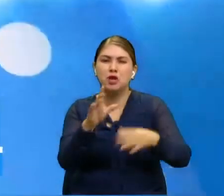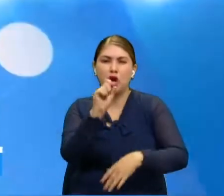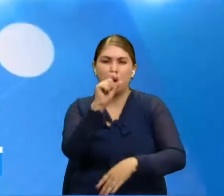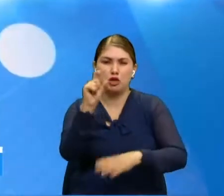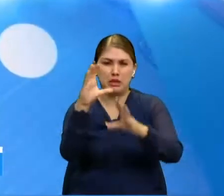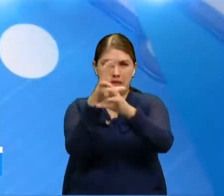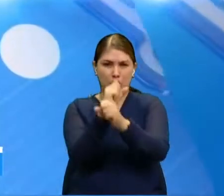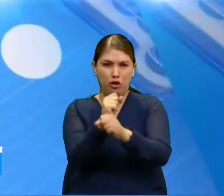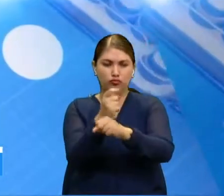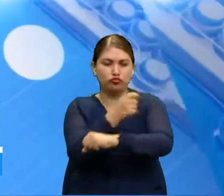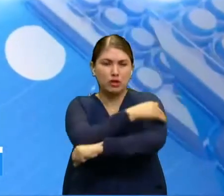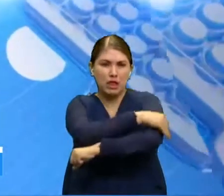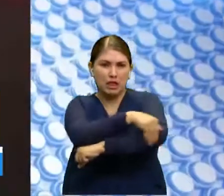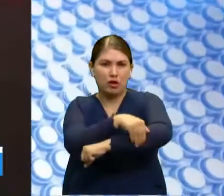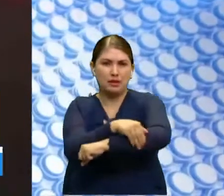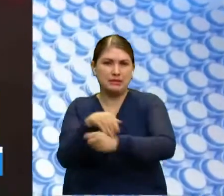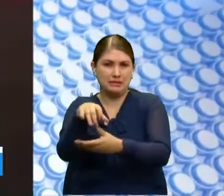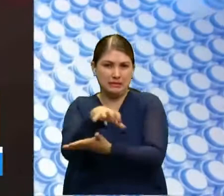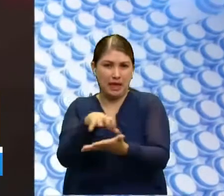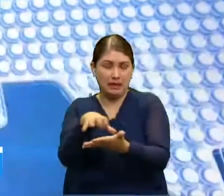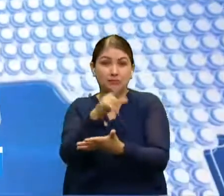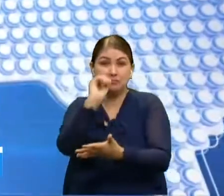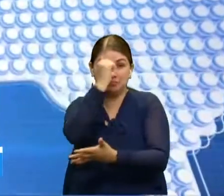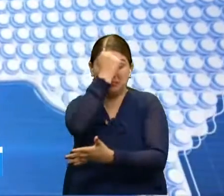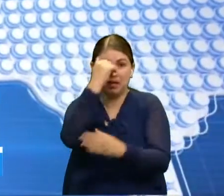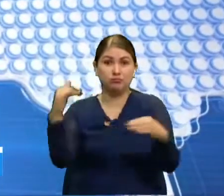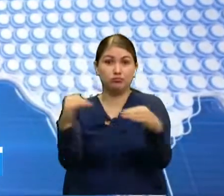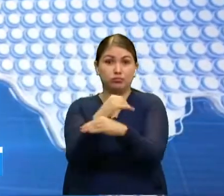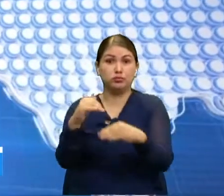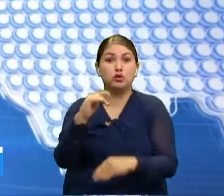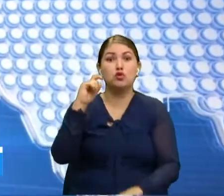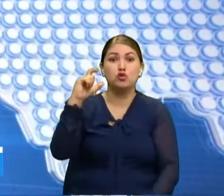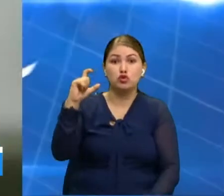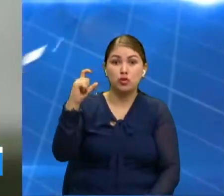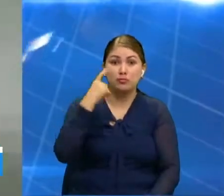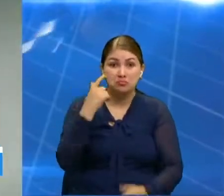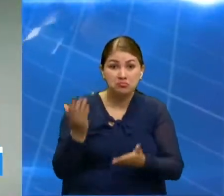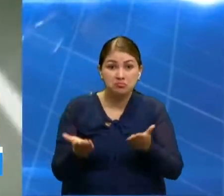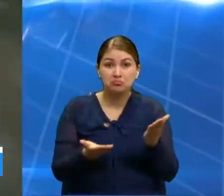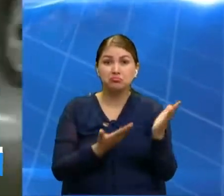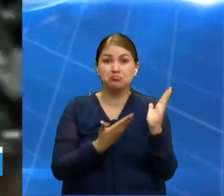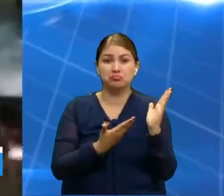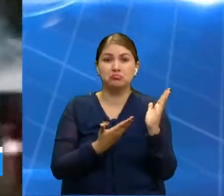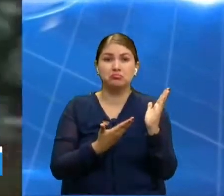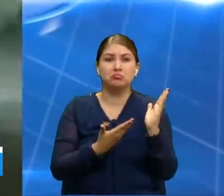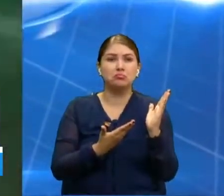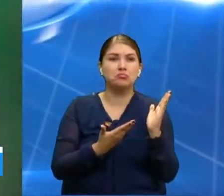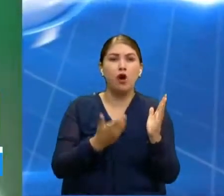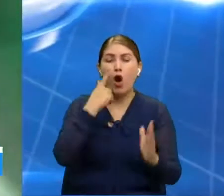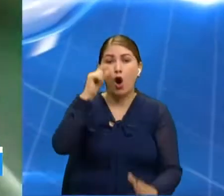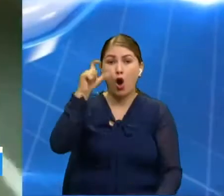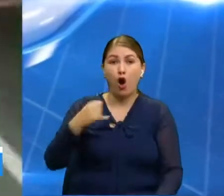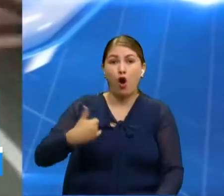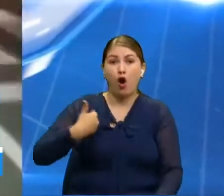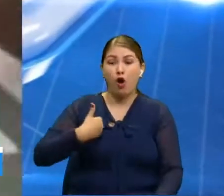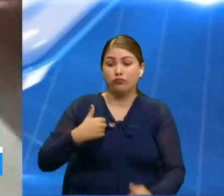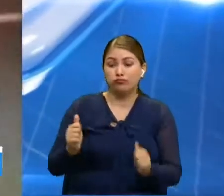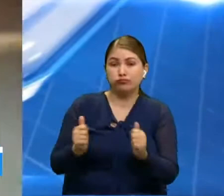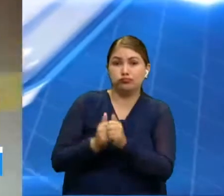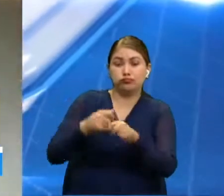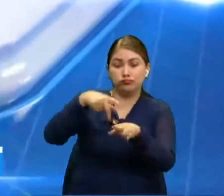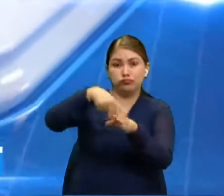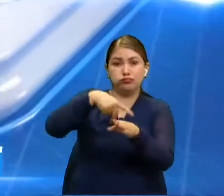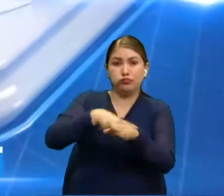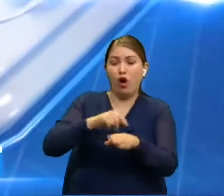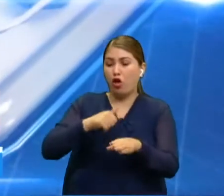noche en la Diagonal Santander, una de las principales arterias viales de Cúcuta. En las imágenes se logra observar que el joven iba acompañado de